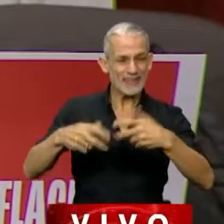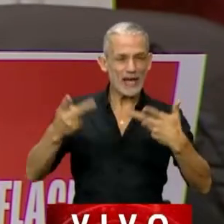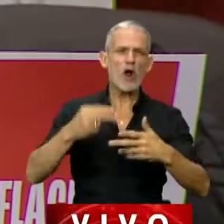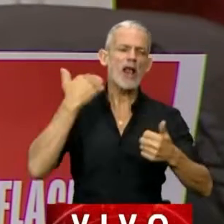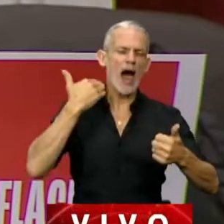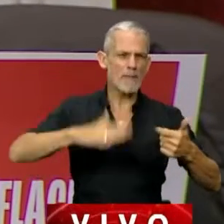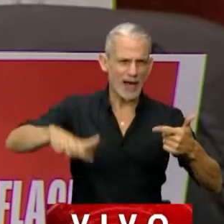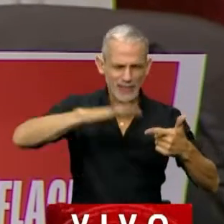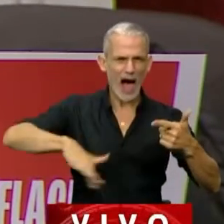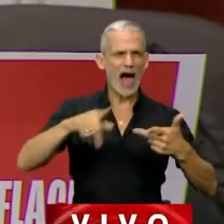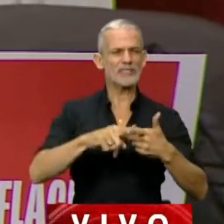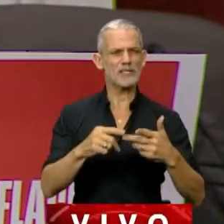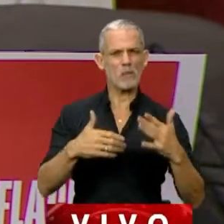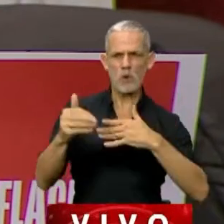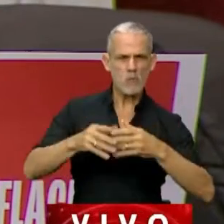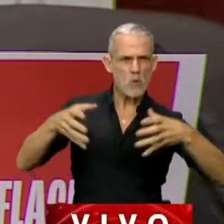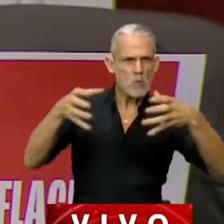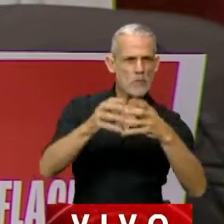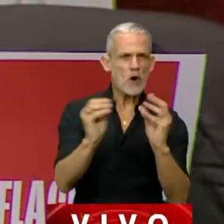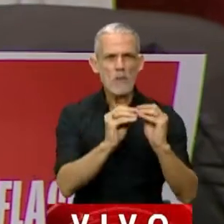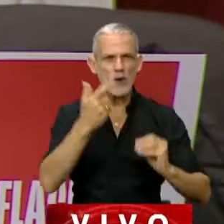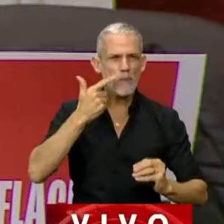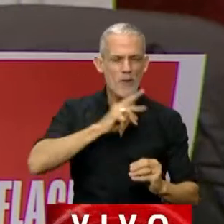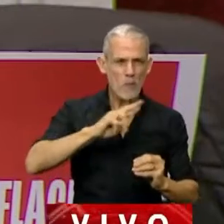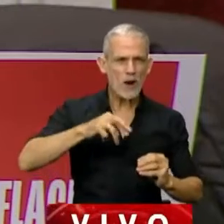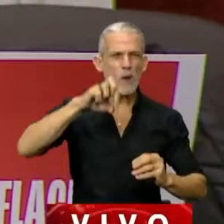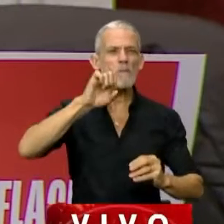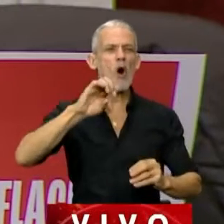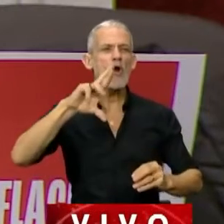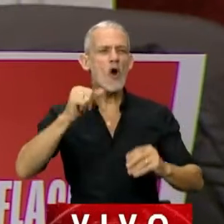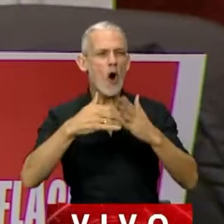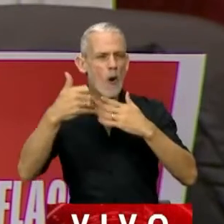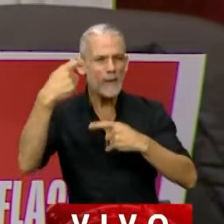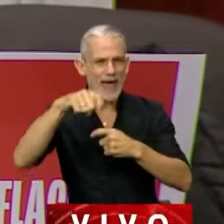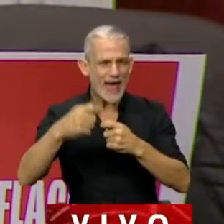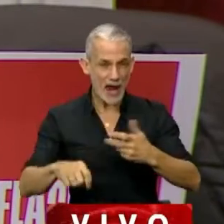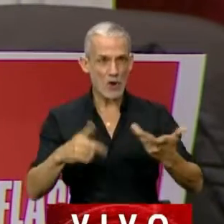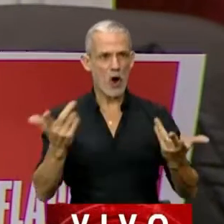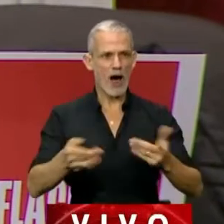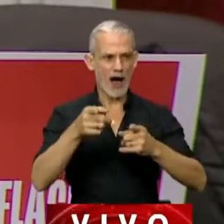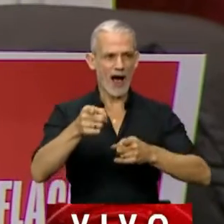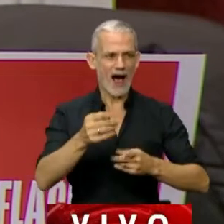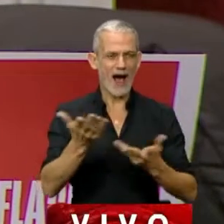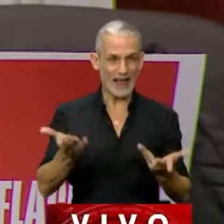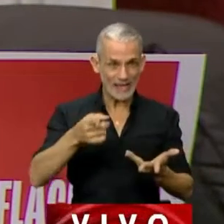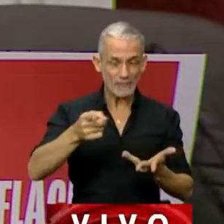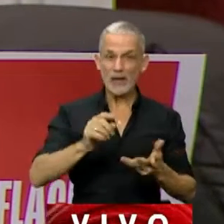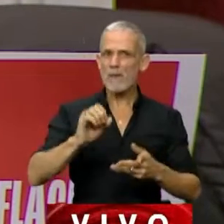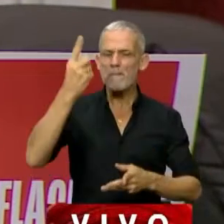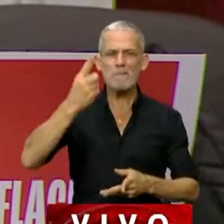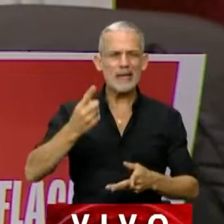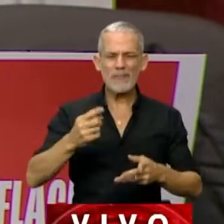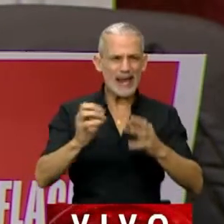en La Matanza, de construir y acompañar a las compañeras y compañeros del Polo Obrero, y me enorgullezco también de que en la